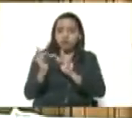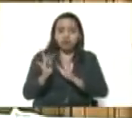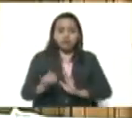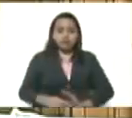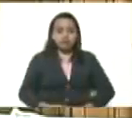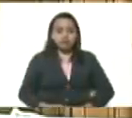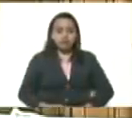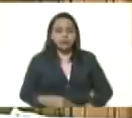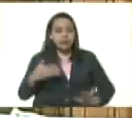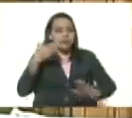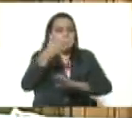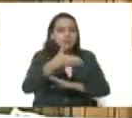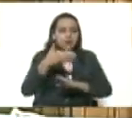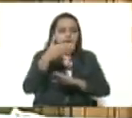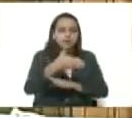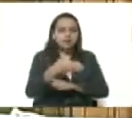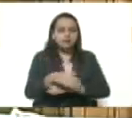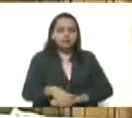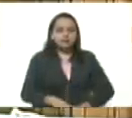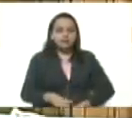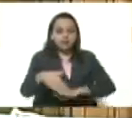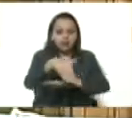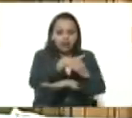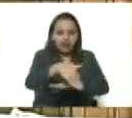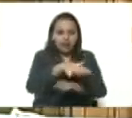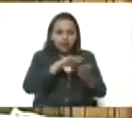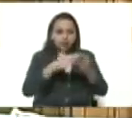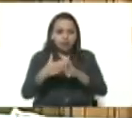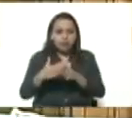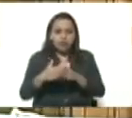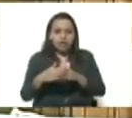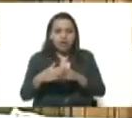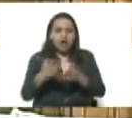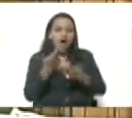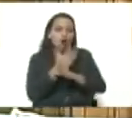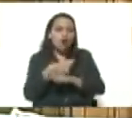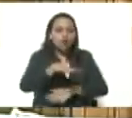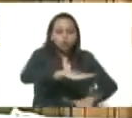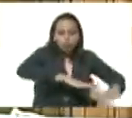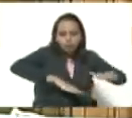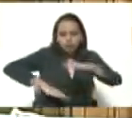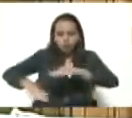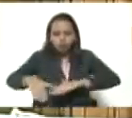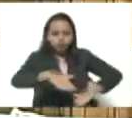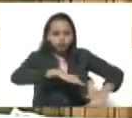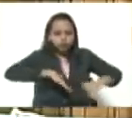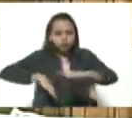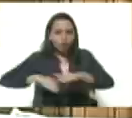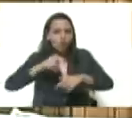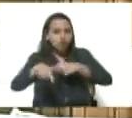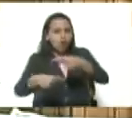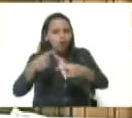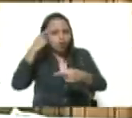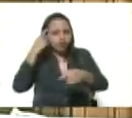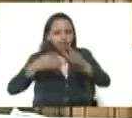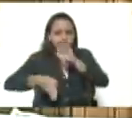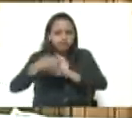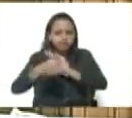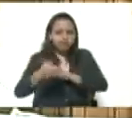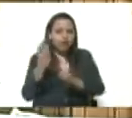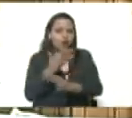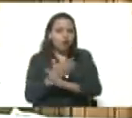acudía diariamente a un callejón de su comunidad a jugar dominó. Todos los días iba a jugar dominó.